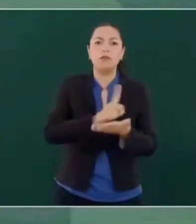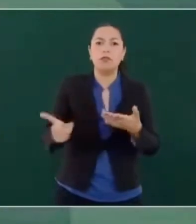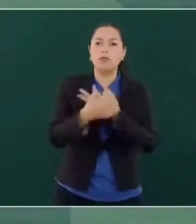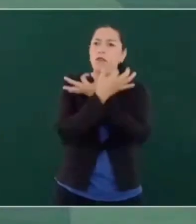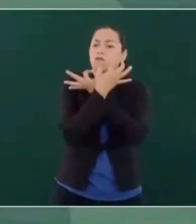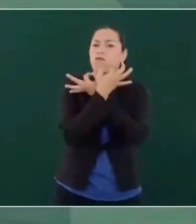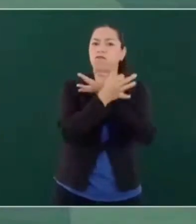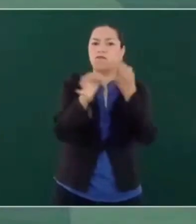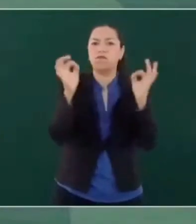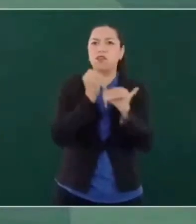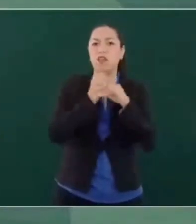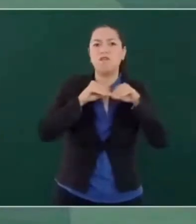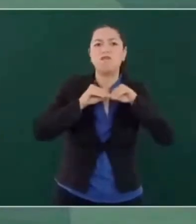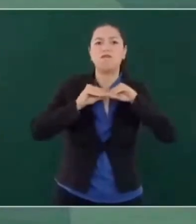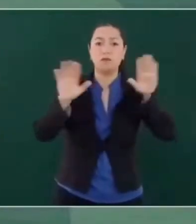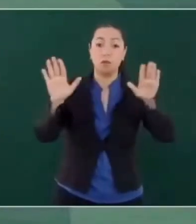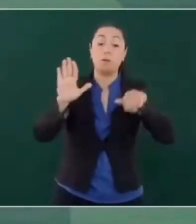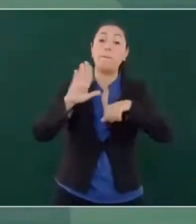porque antes